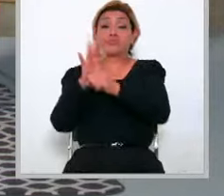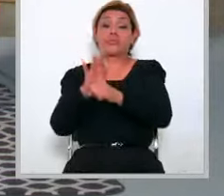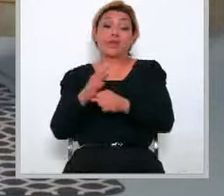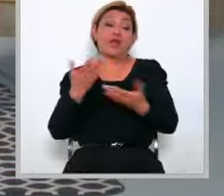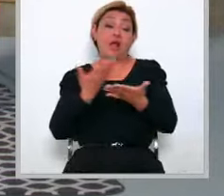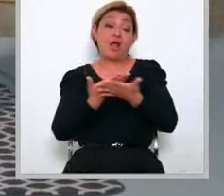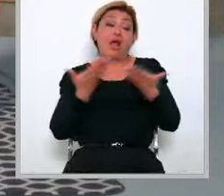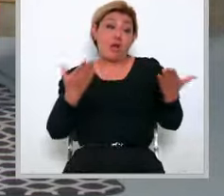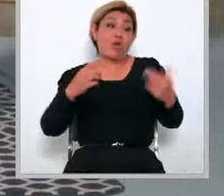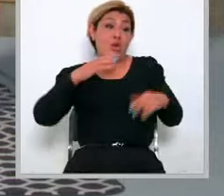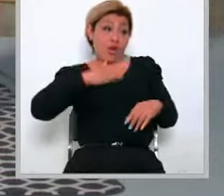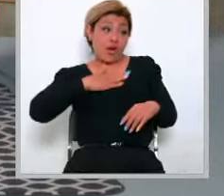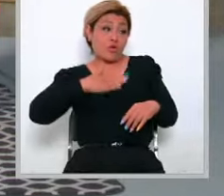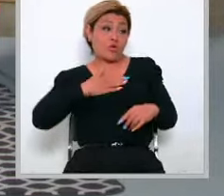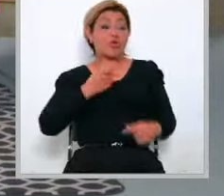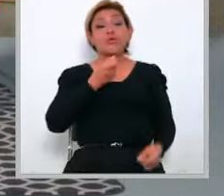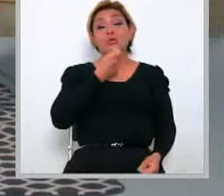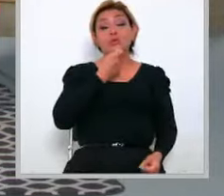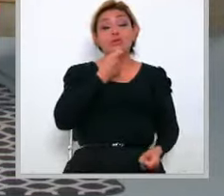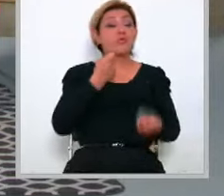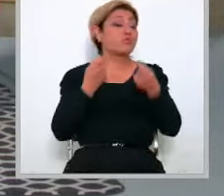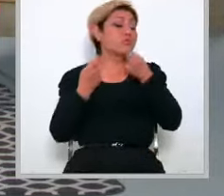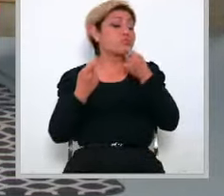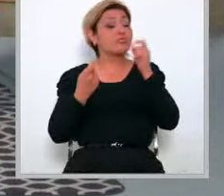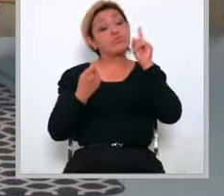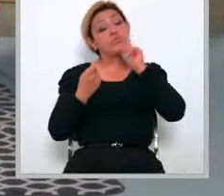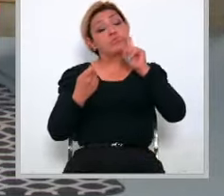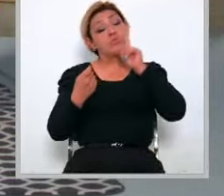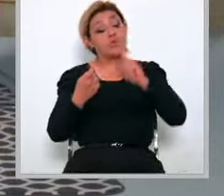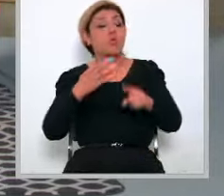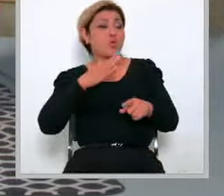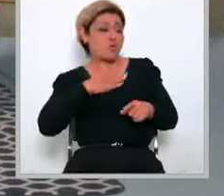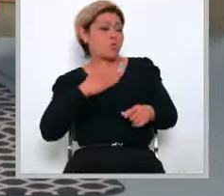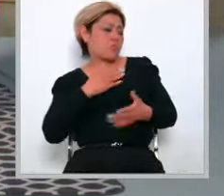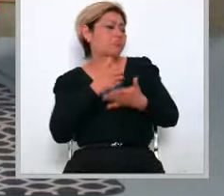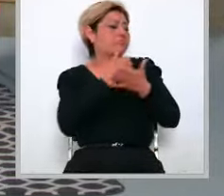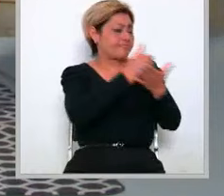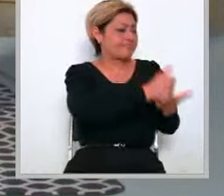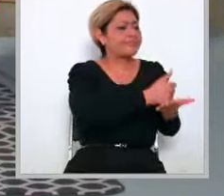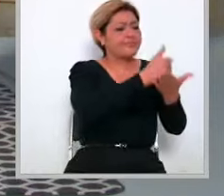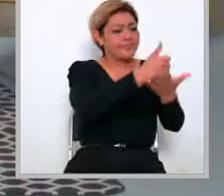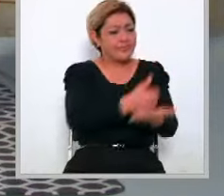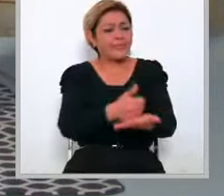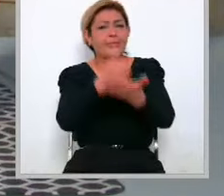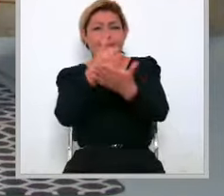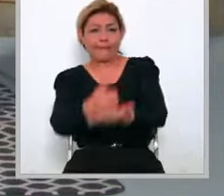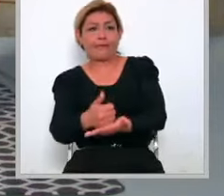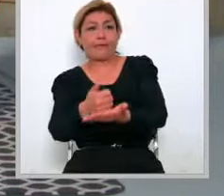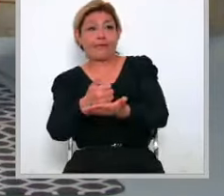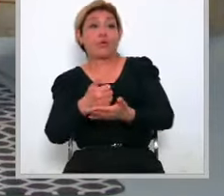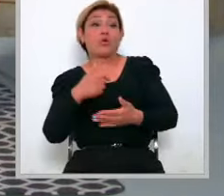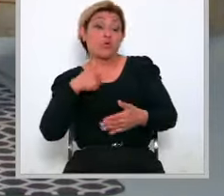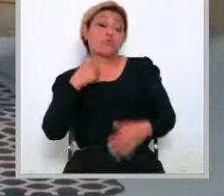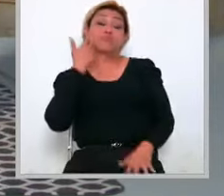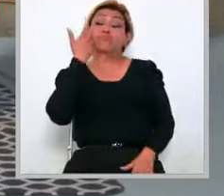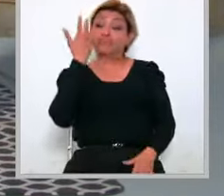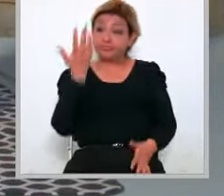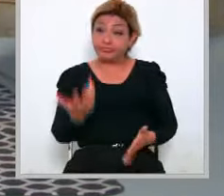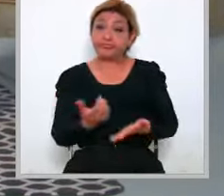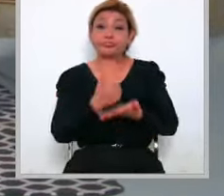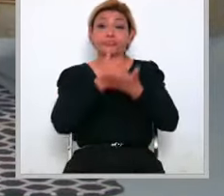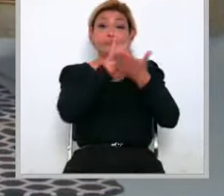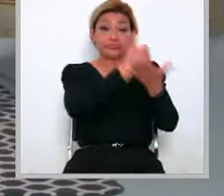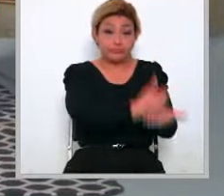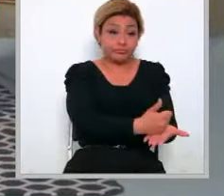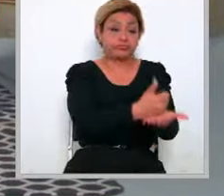que yo ahora voy para la nueva generación de transformación, y pues también quiero ver a todos los niños ya pues más dispuestos